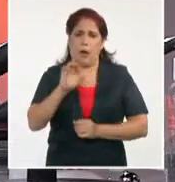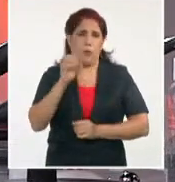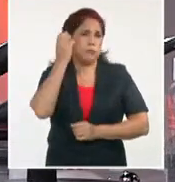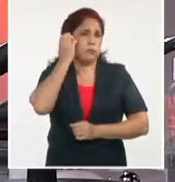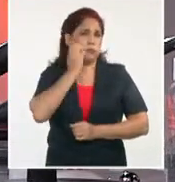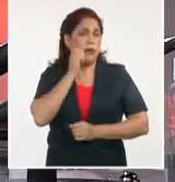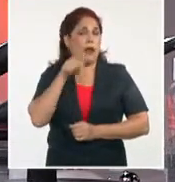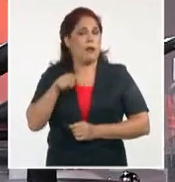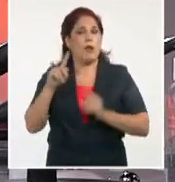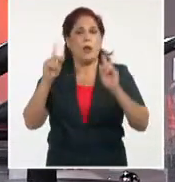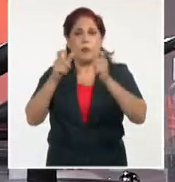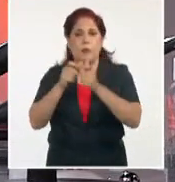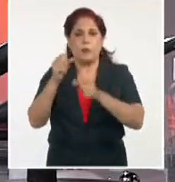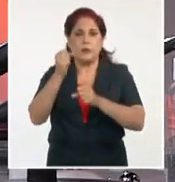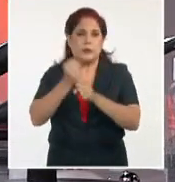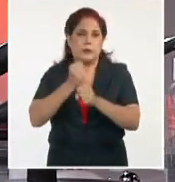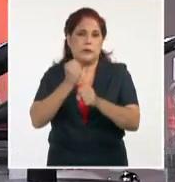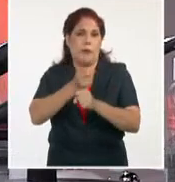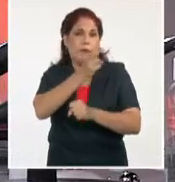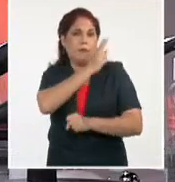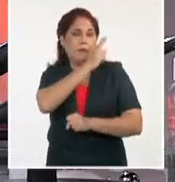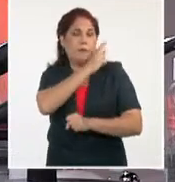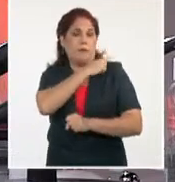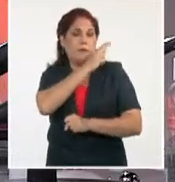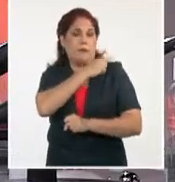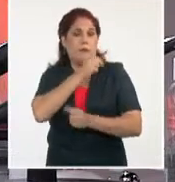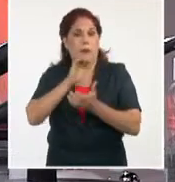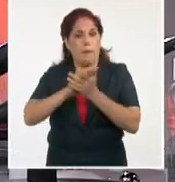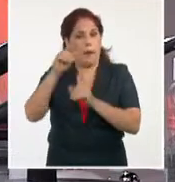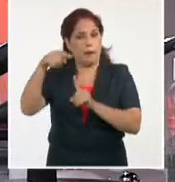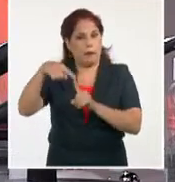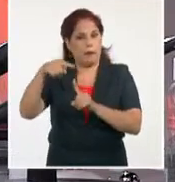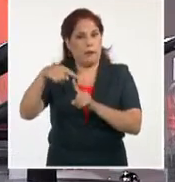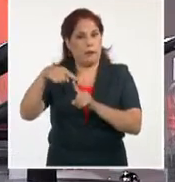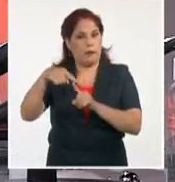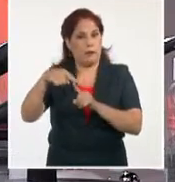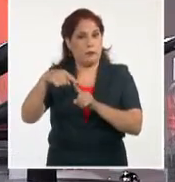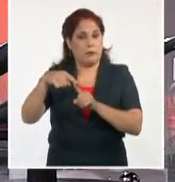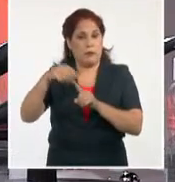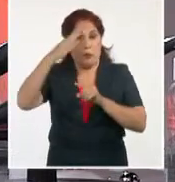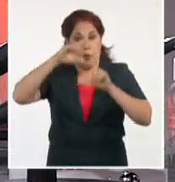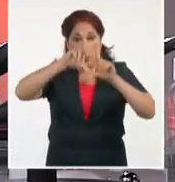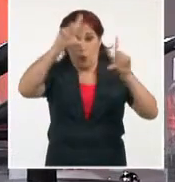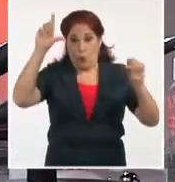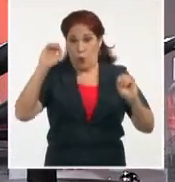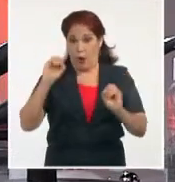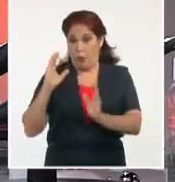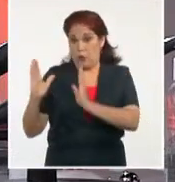encuentro de trabajo con las autoridades de ese territorio occidental del país, y